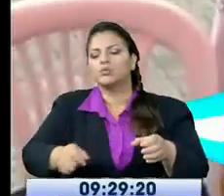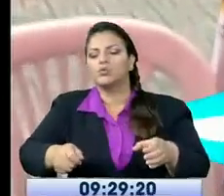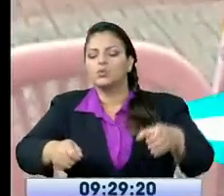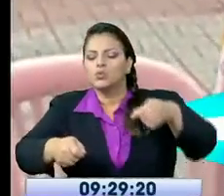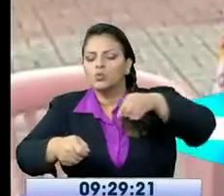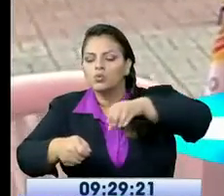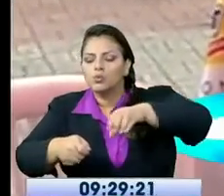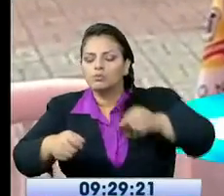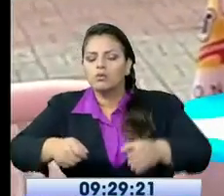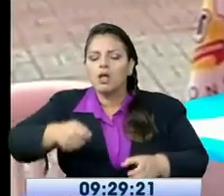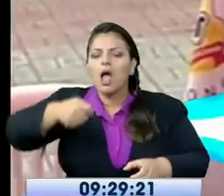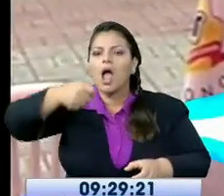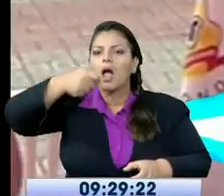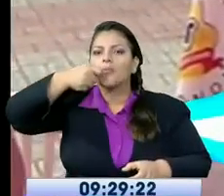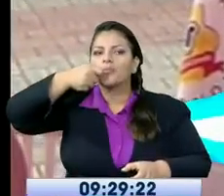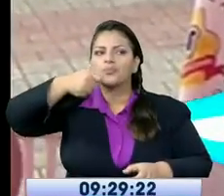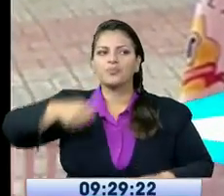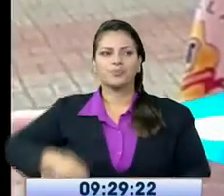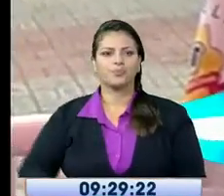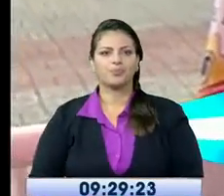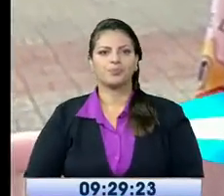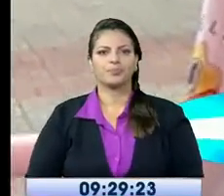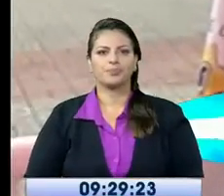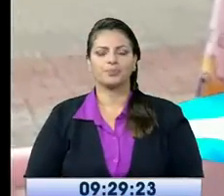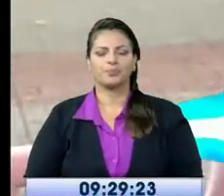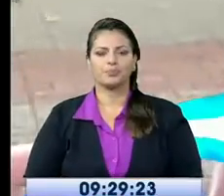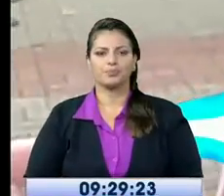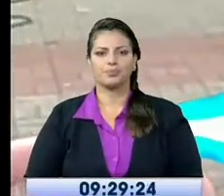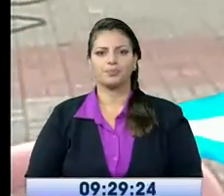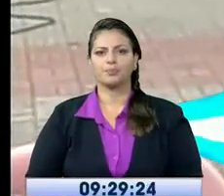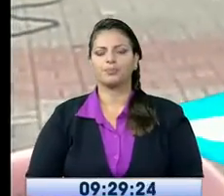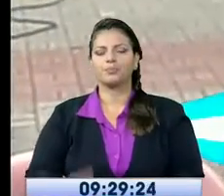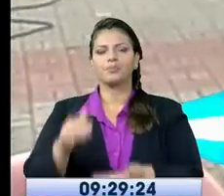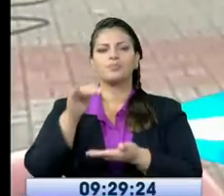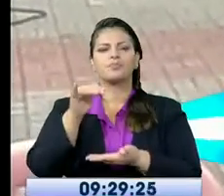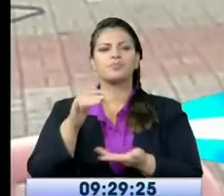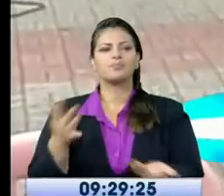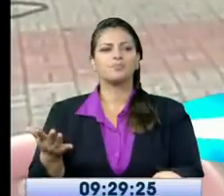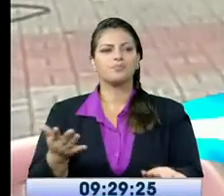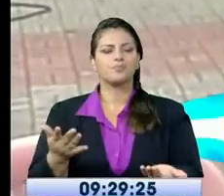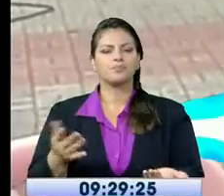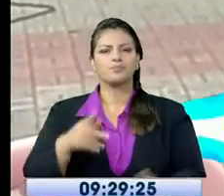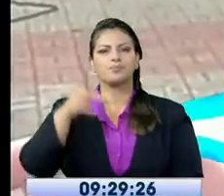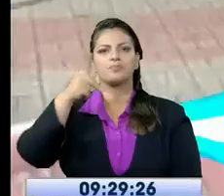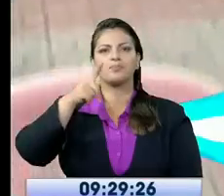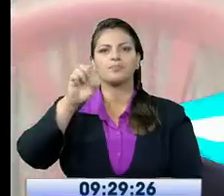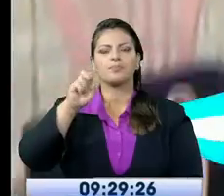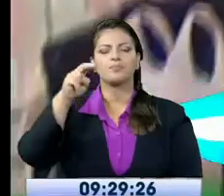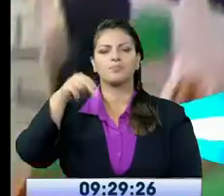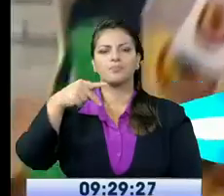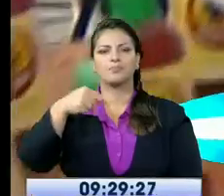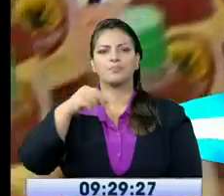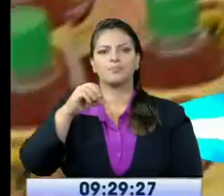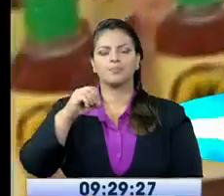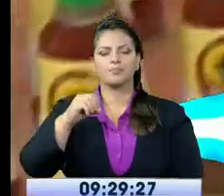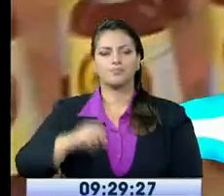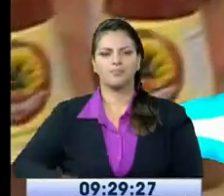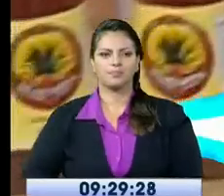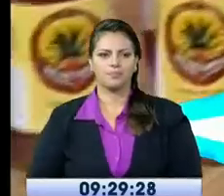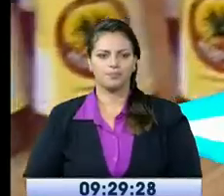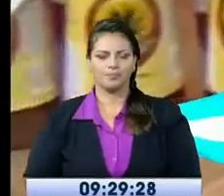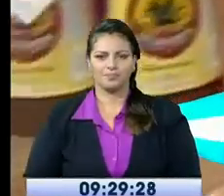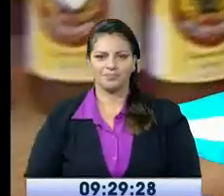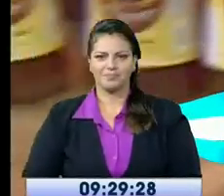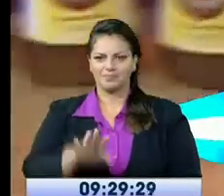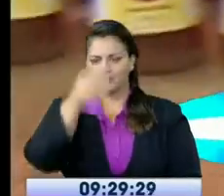mismo. Es un, aquí dice, insumo de penco, ajá, y miren que lo venden en botellitas. Señora, buenos